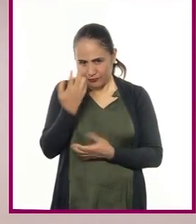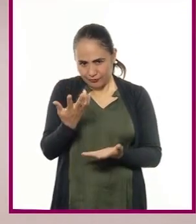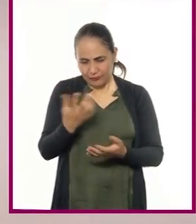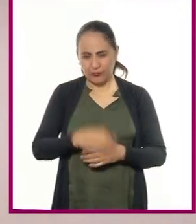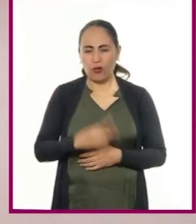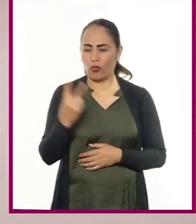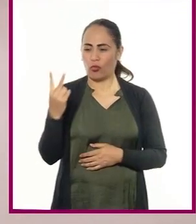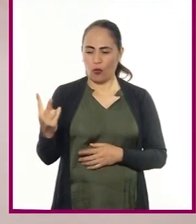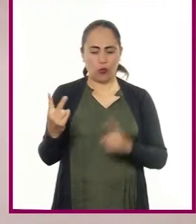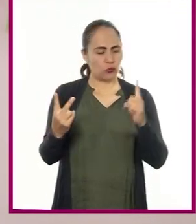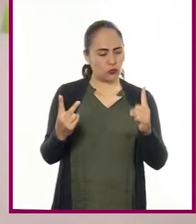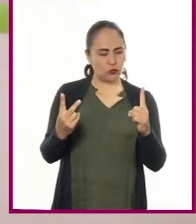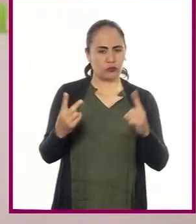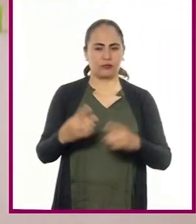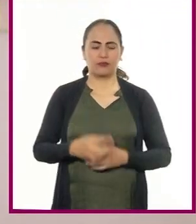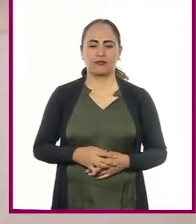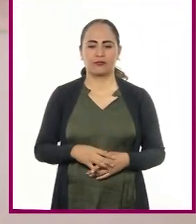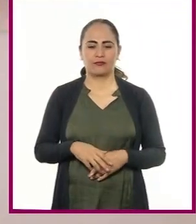Dos contra uno.